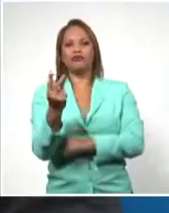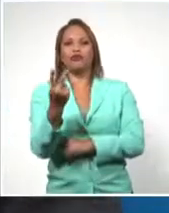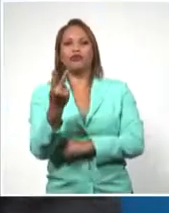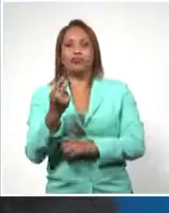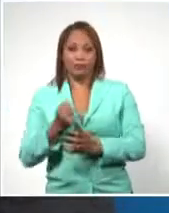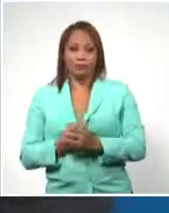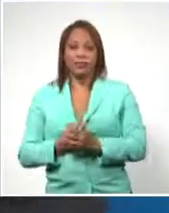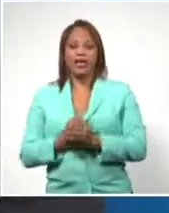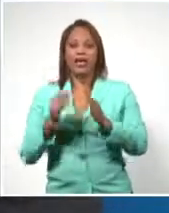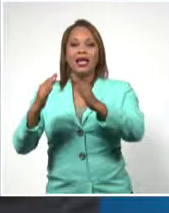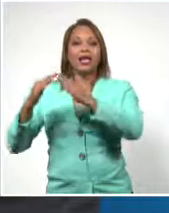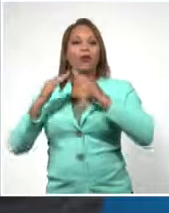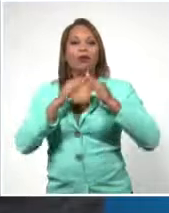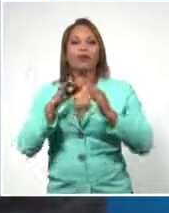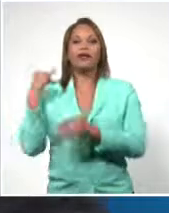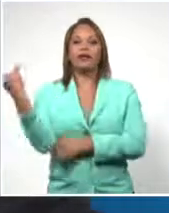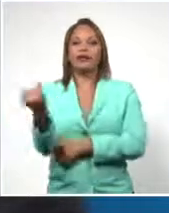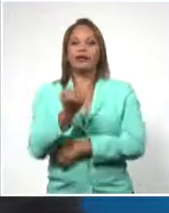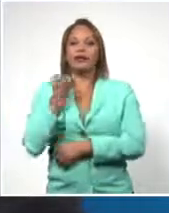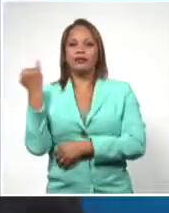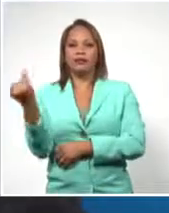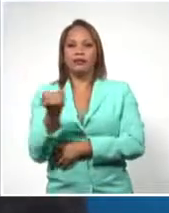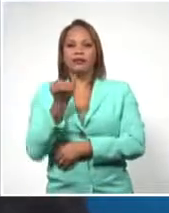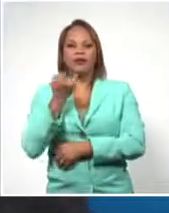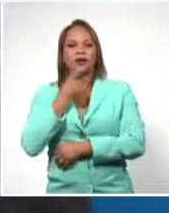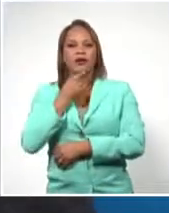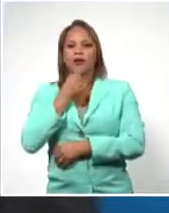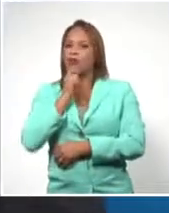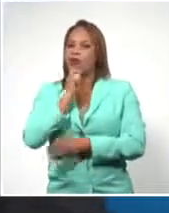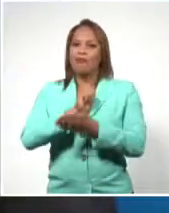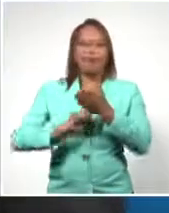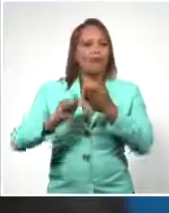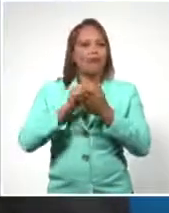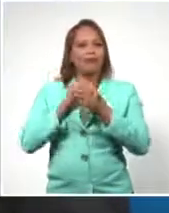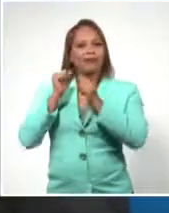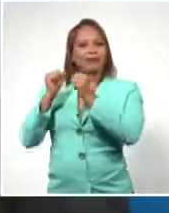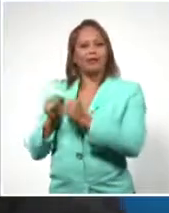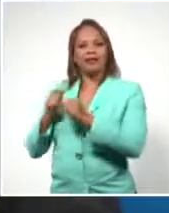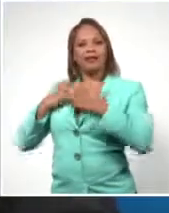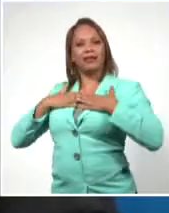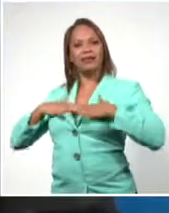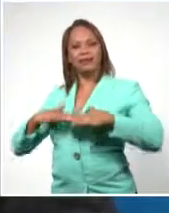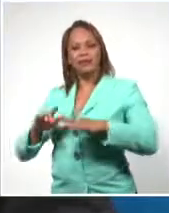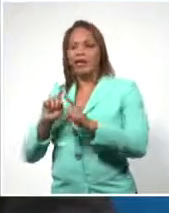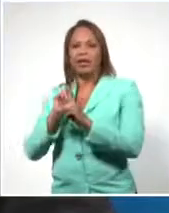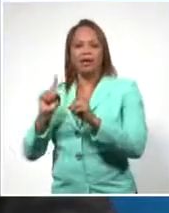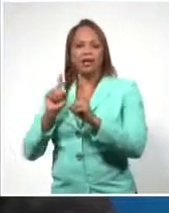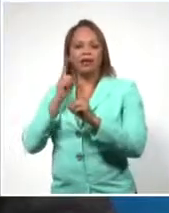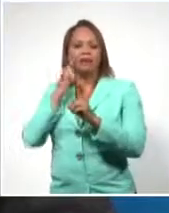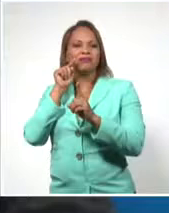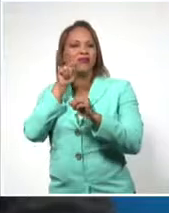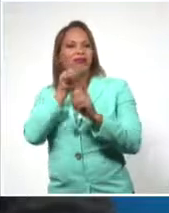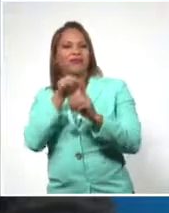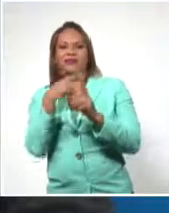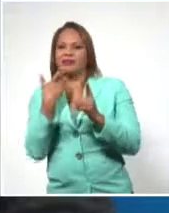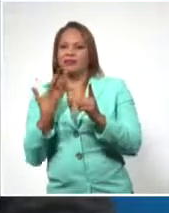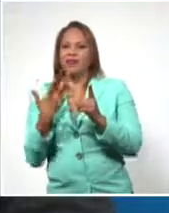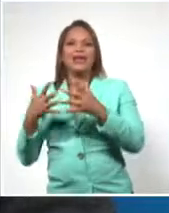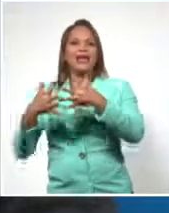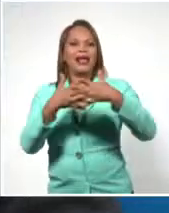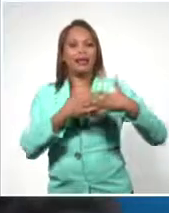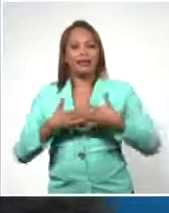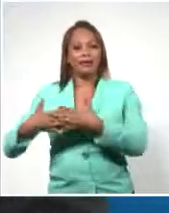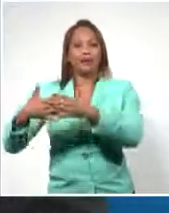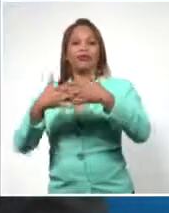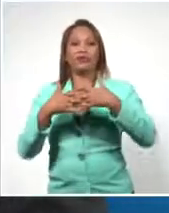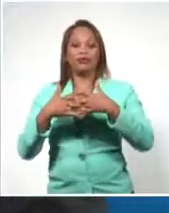La comunidad internacional no puede permanecer impasible ante la revisión de la postura